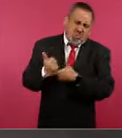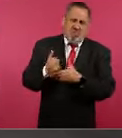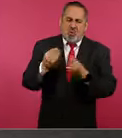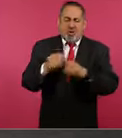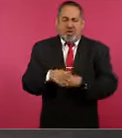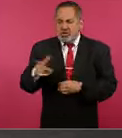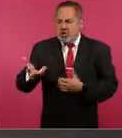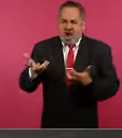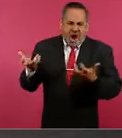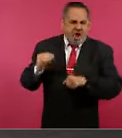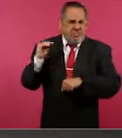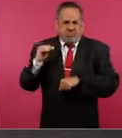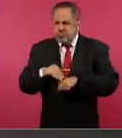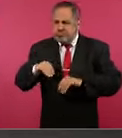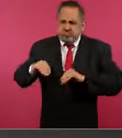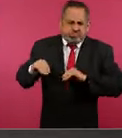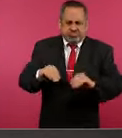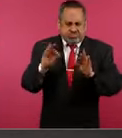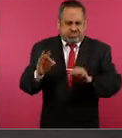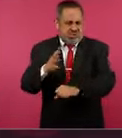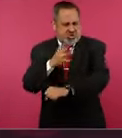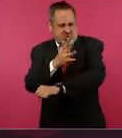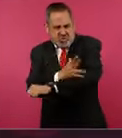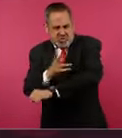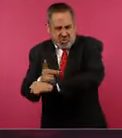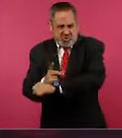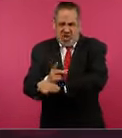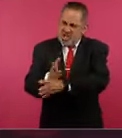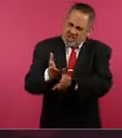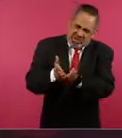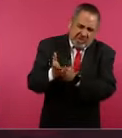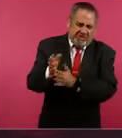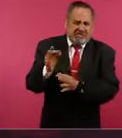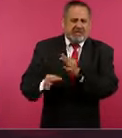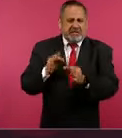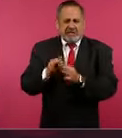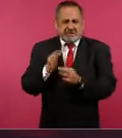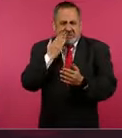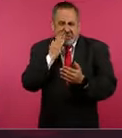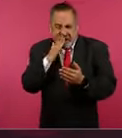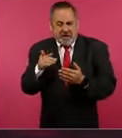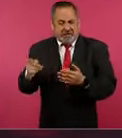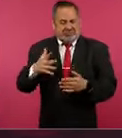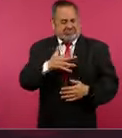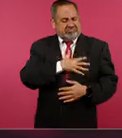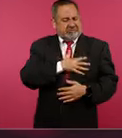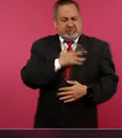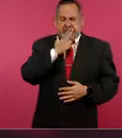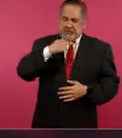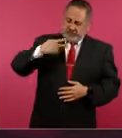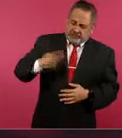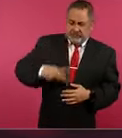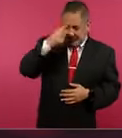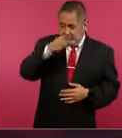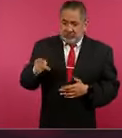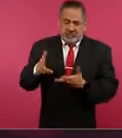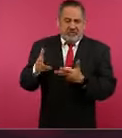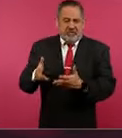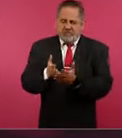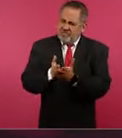que han actuado con honestidad, con rectitud, con patriotismo,